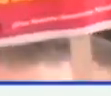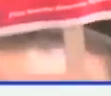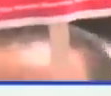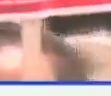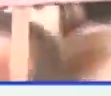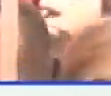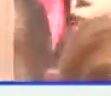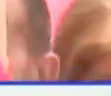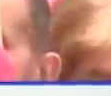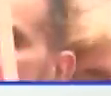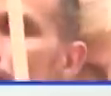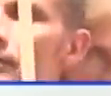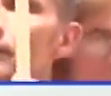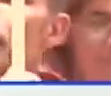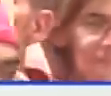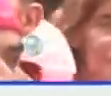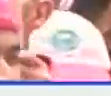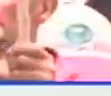vale.